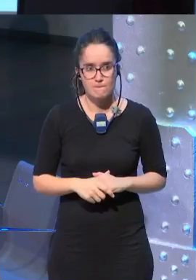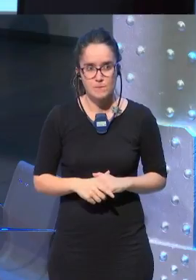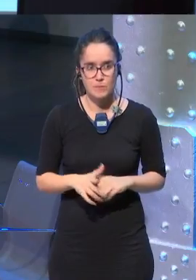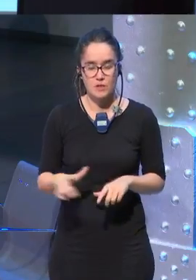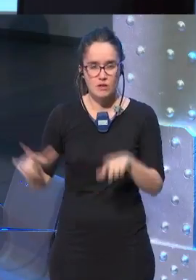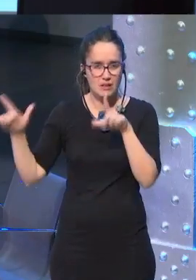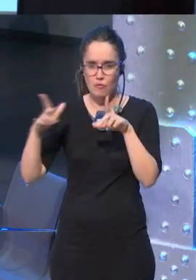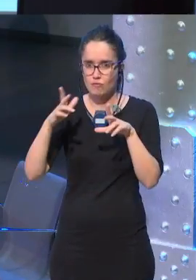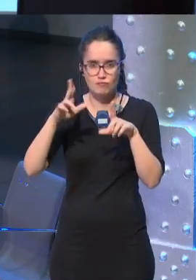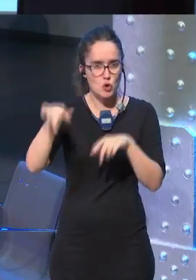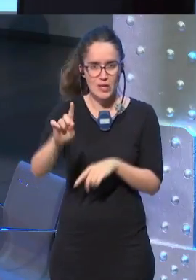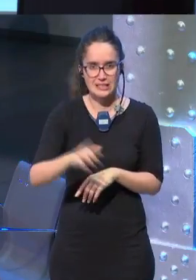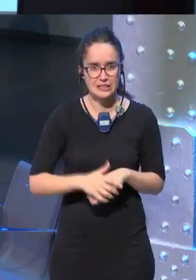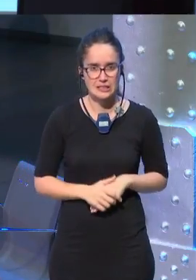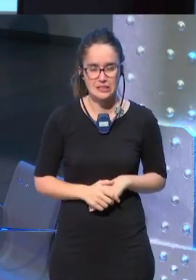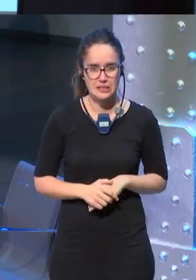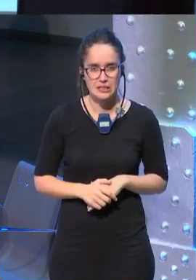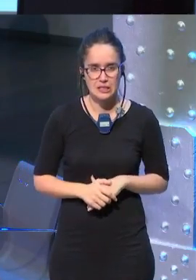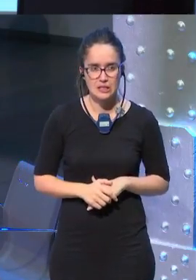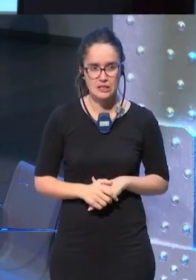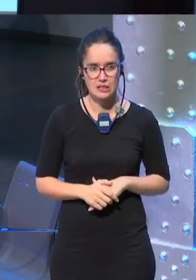Esta no es la foto.